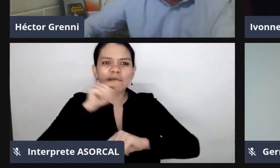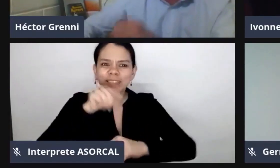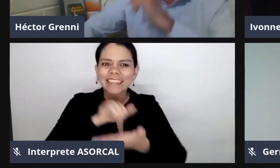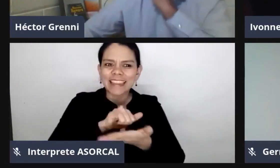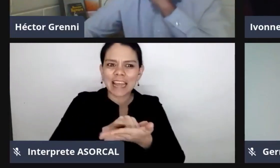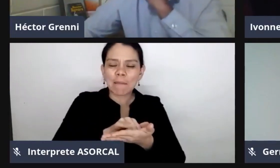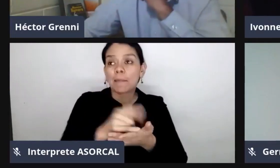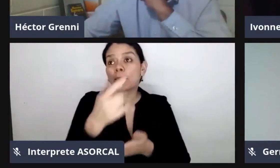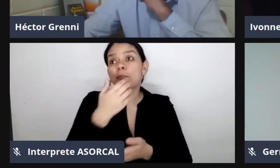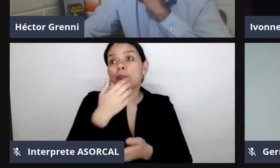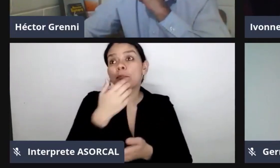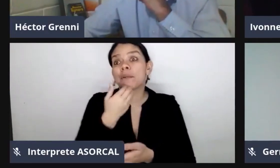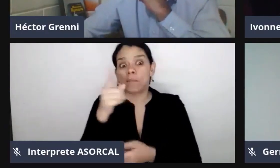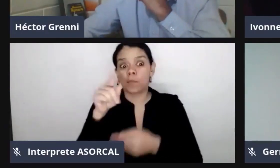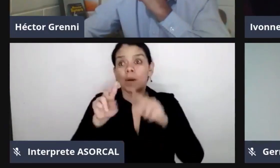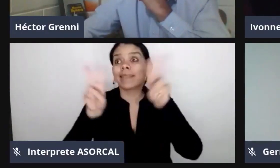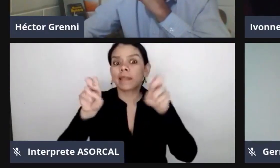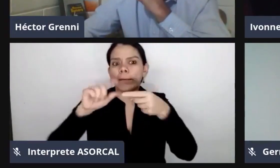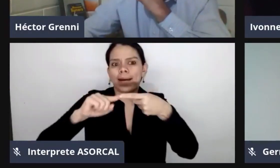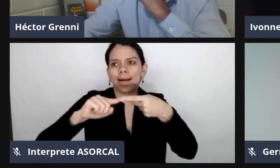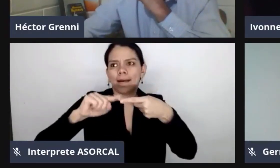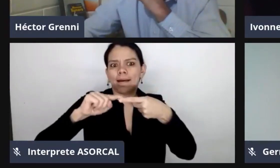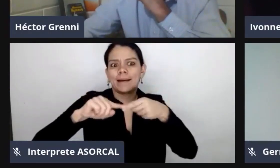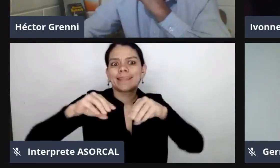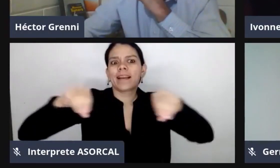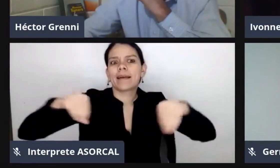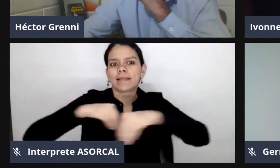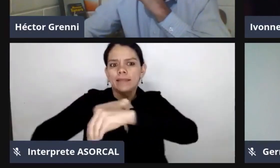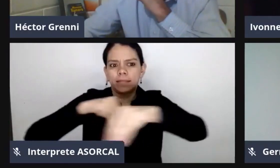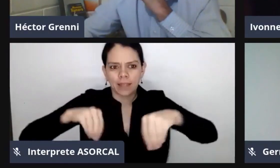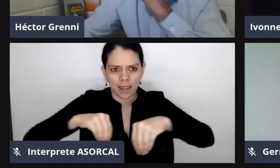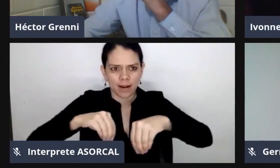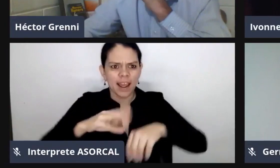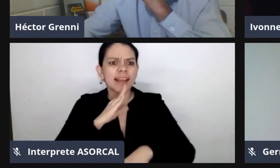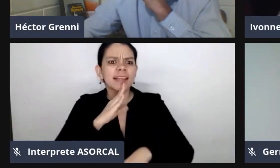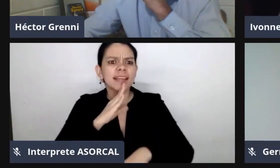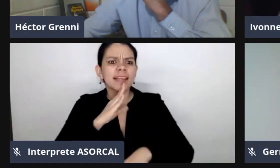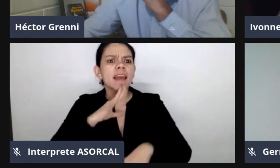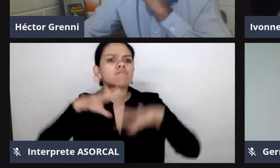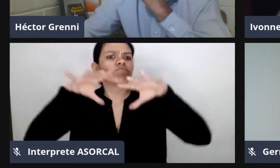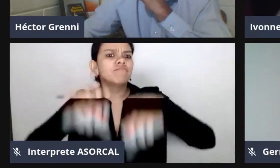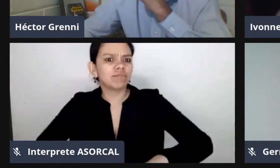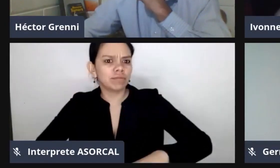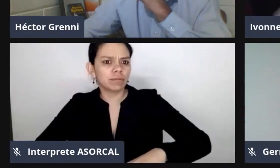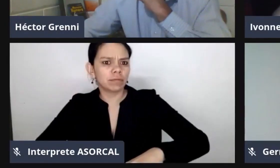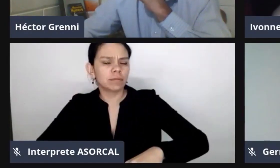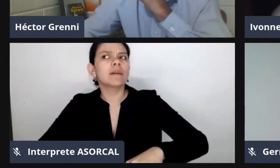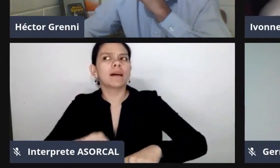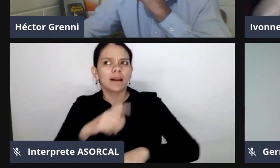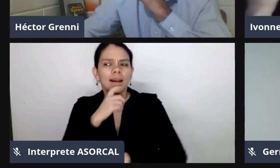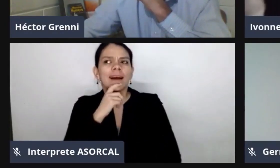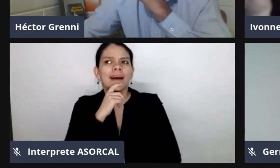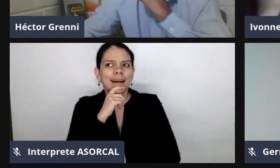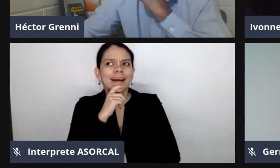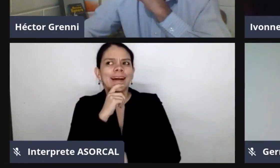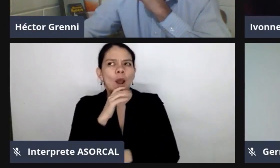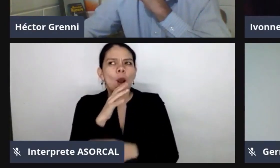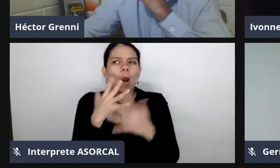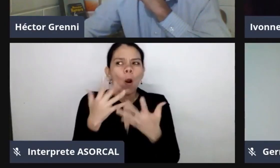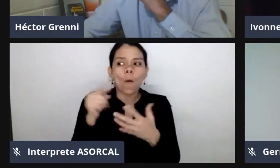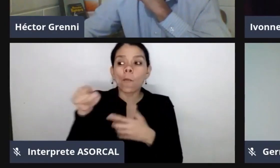concentración de la propiedad de la tierra, sobre todo la tierra productiva, como un posible detonante de lo que